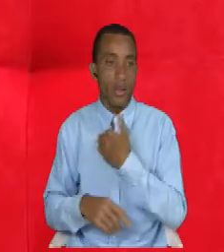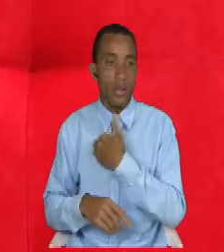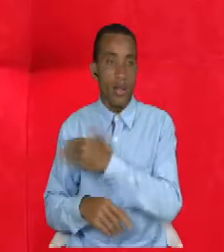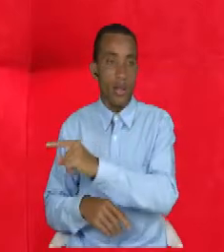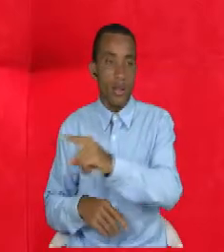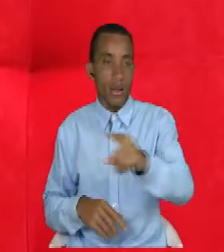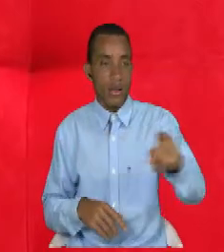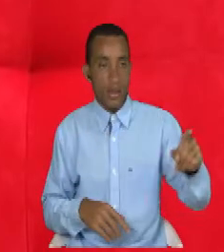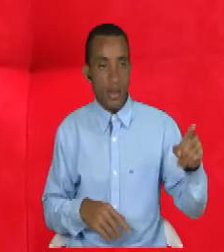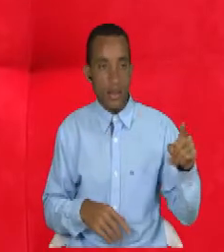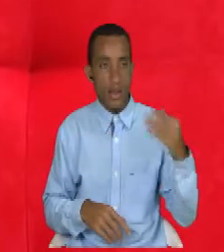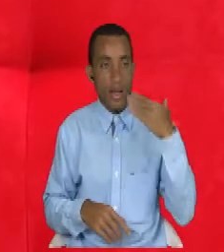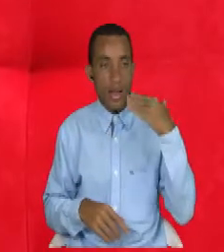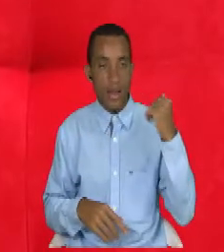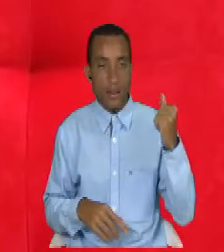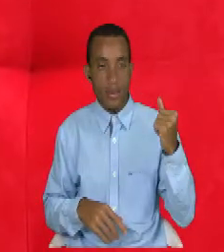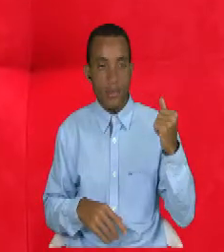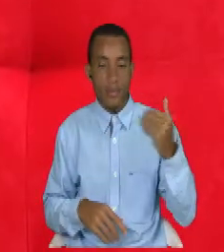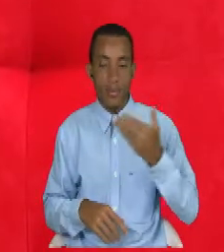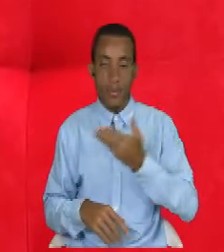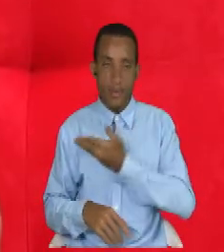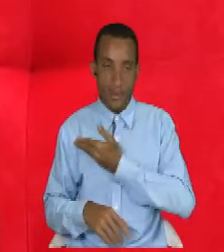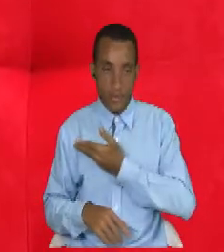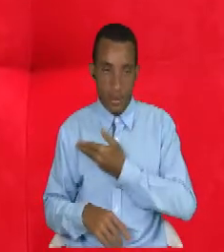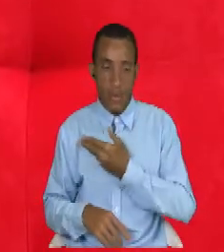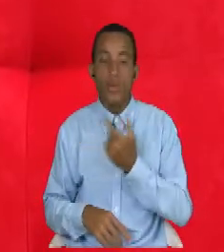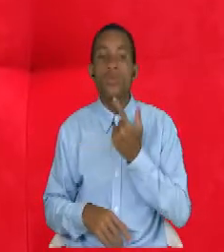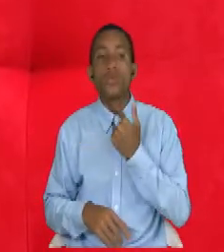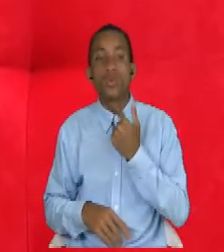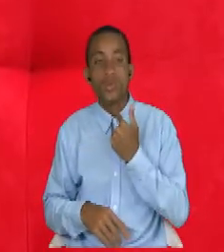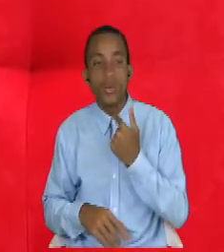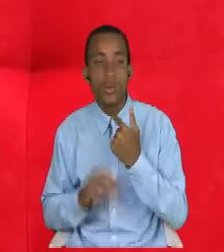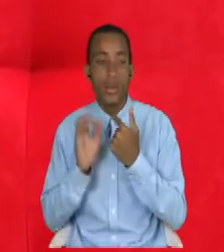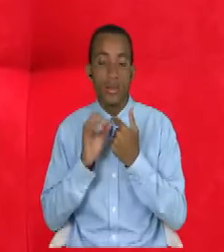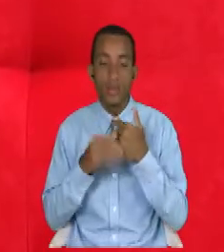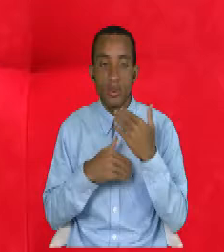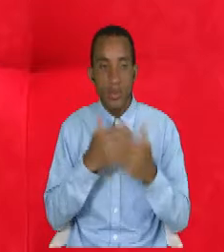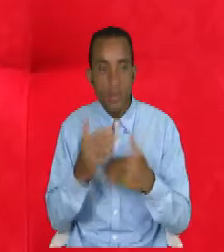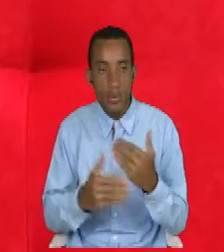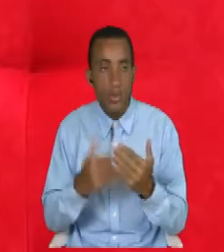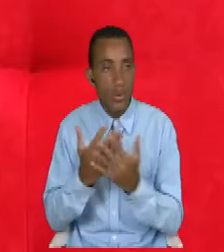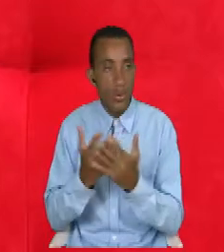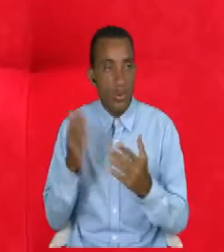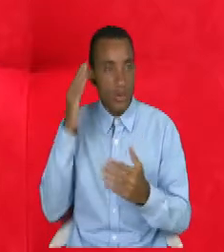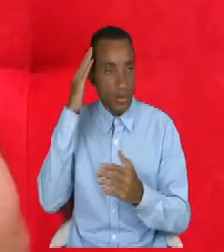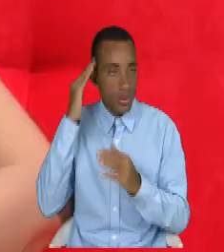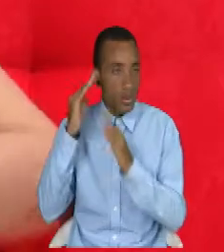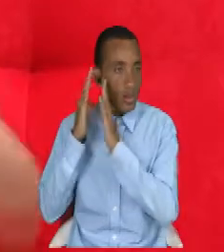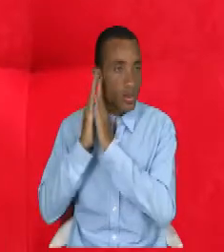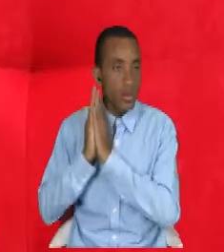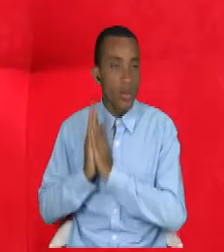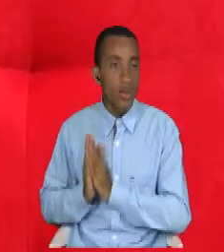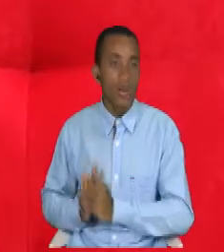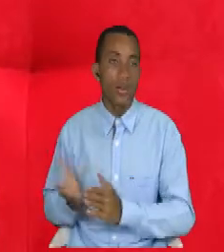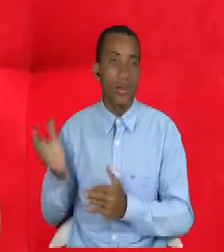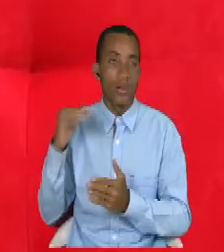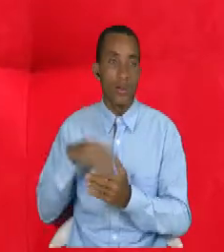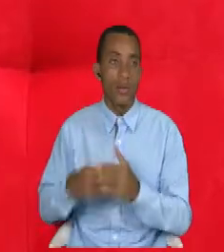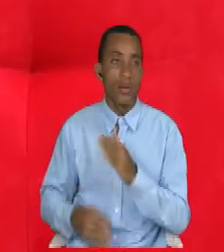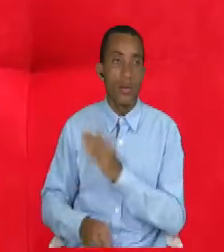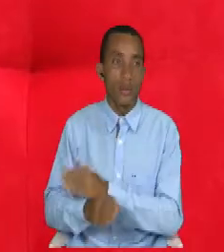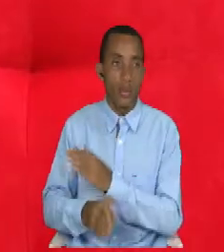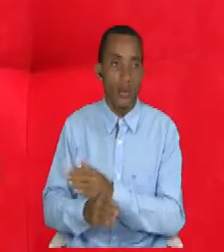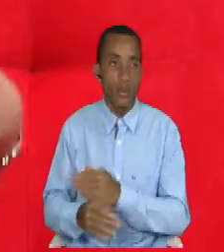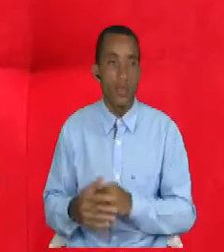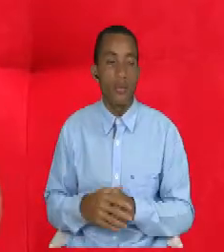ya todas las chicas que nos encante nos fascina estarnos haciendo procesos en el cabello poder recuperarlo y seguir luciendo que la